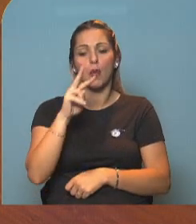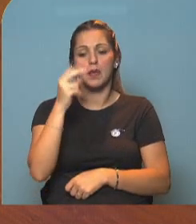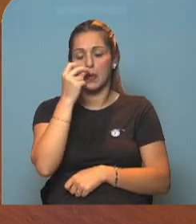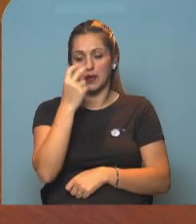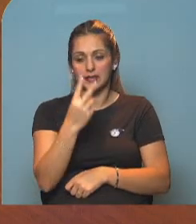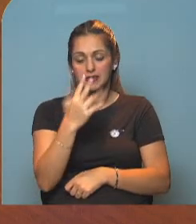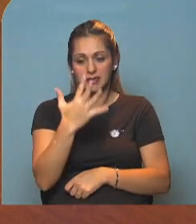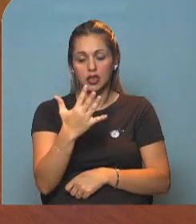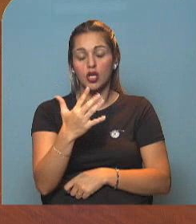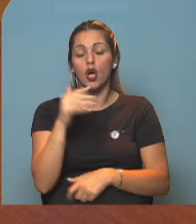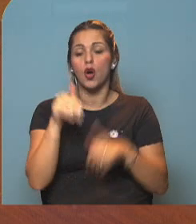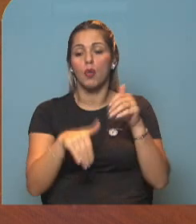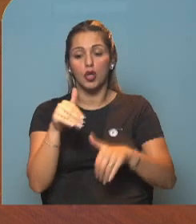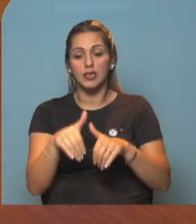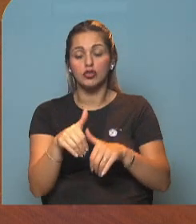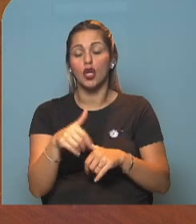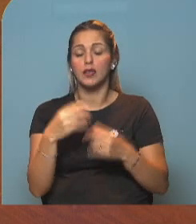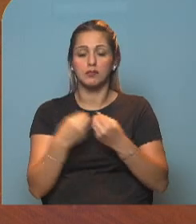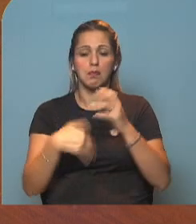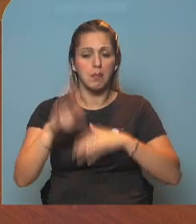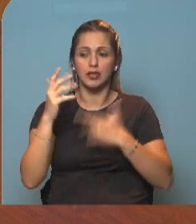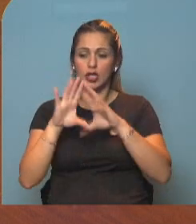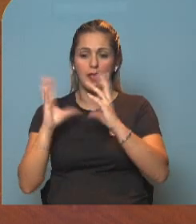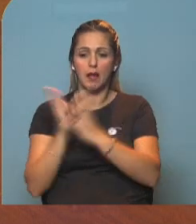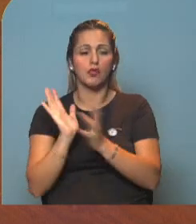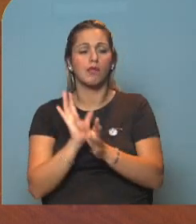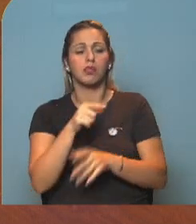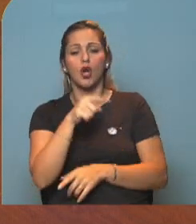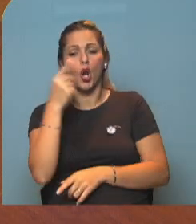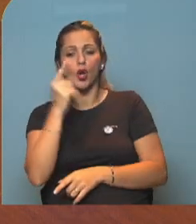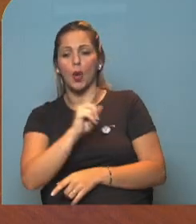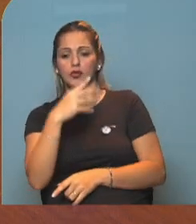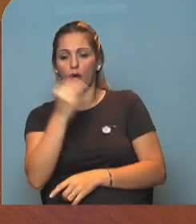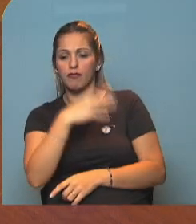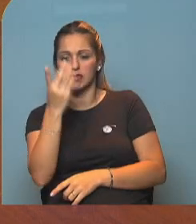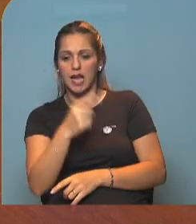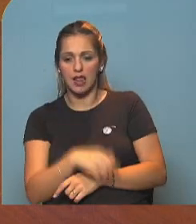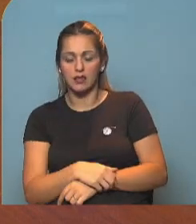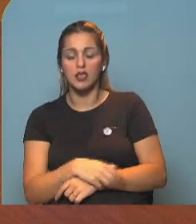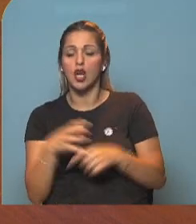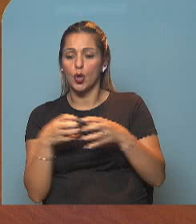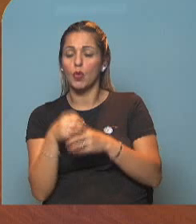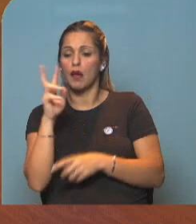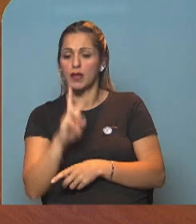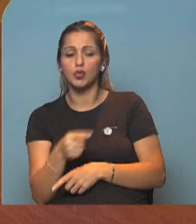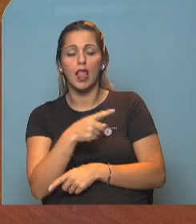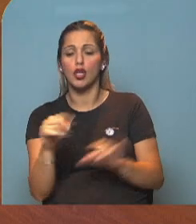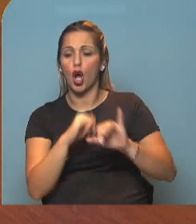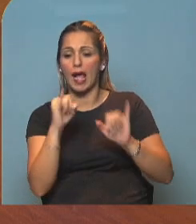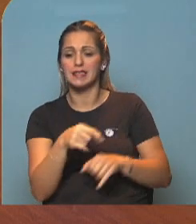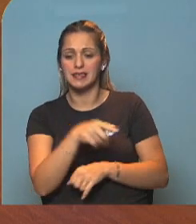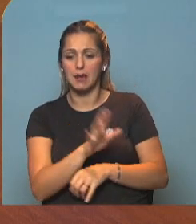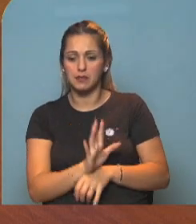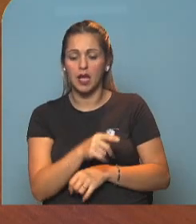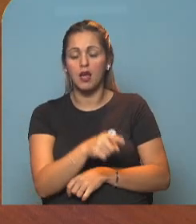fueron rechazadas o desconocidas por gran parte del mundo y también por gran parte de la propia oposición venezolana. Nuevas sanciones, un